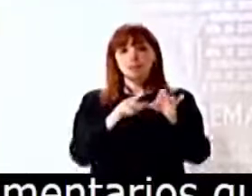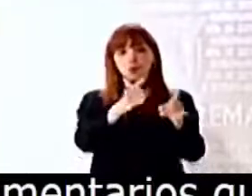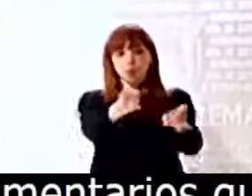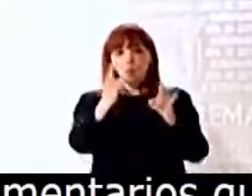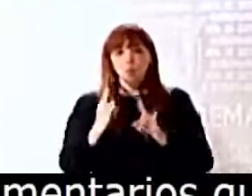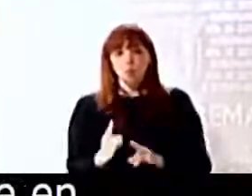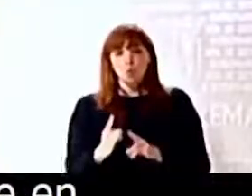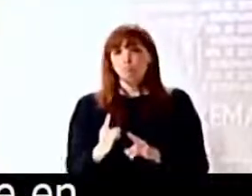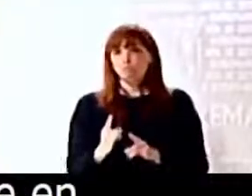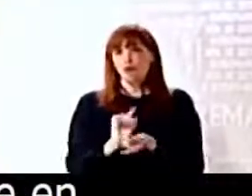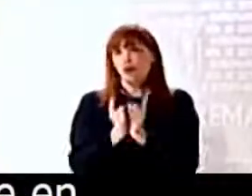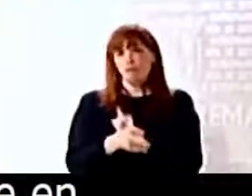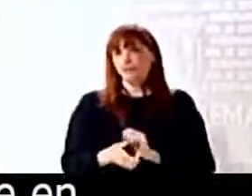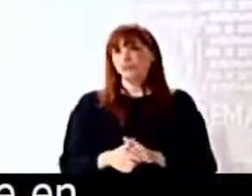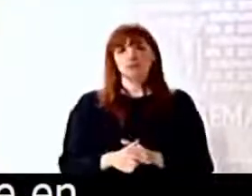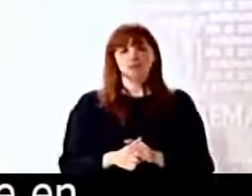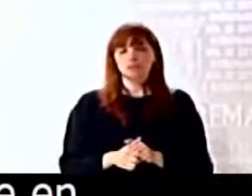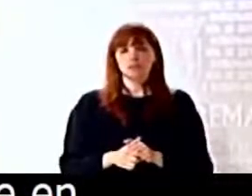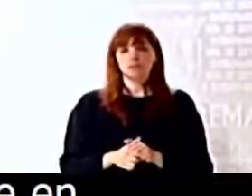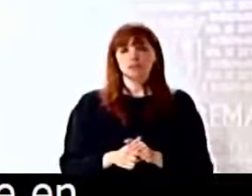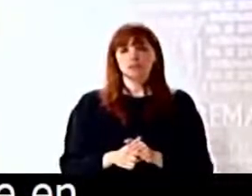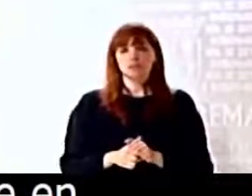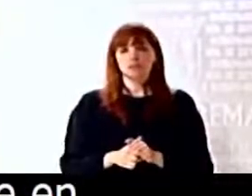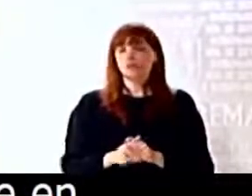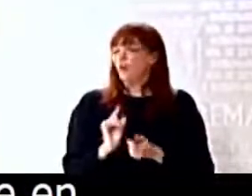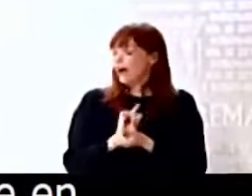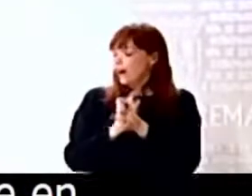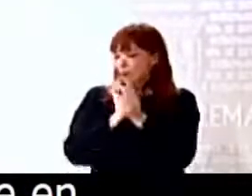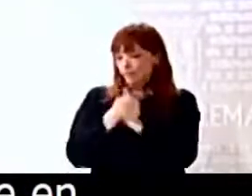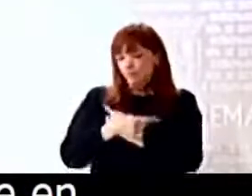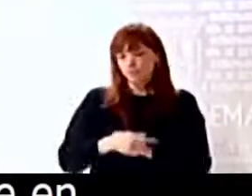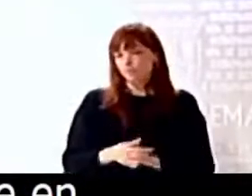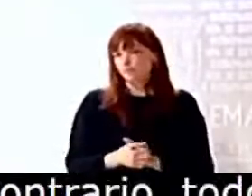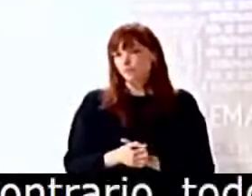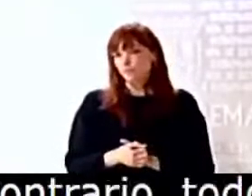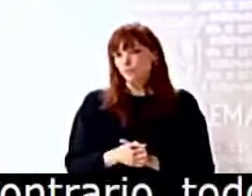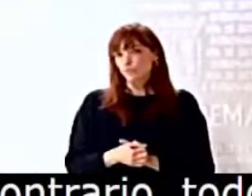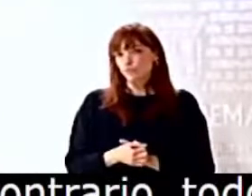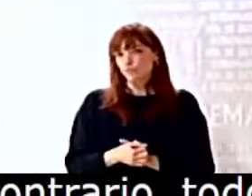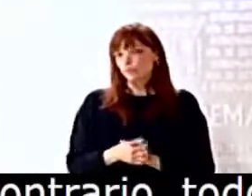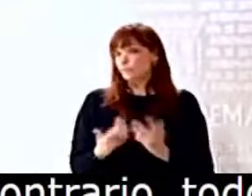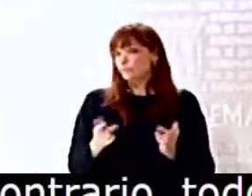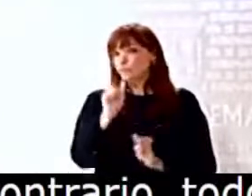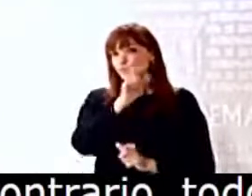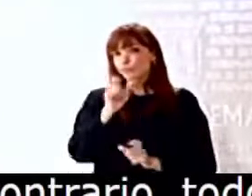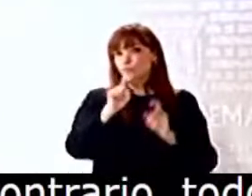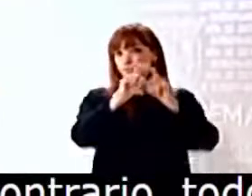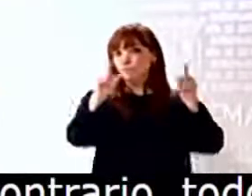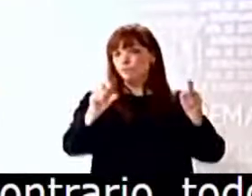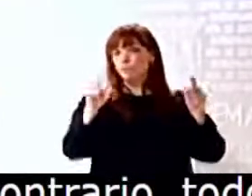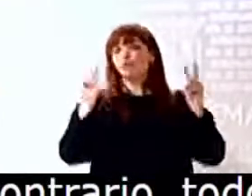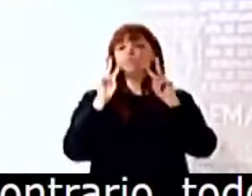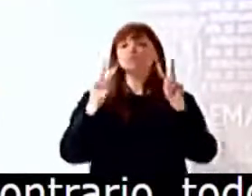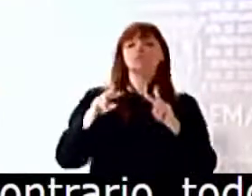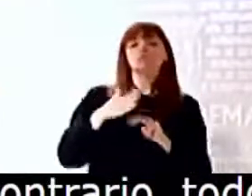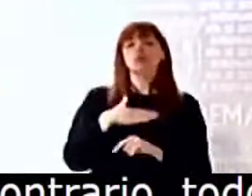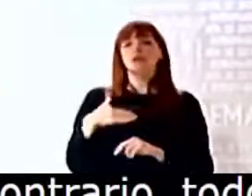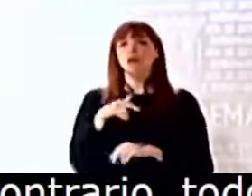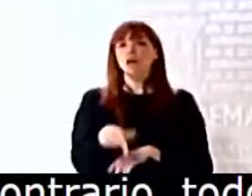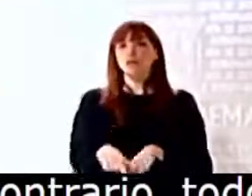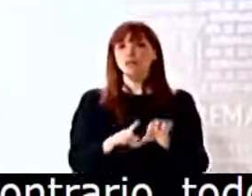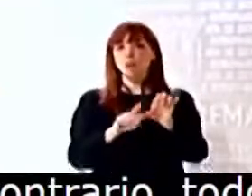puesto sus ojos, todo lo contrario. Todo lo contrario. Los inversores que han puesto sus ojos en Extremadura y